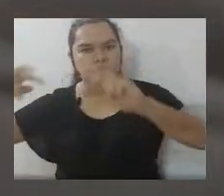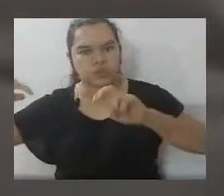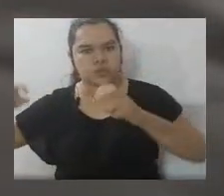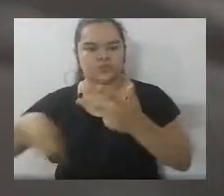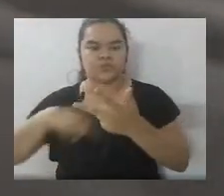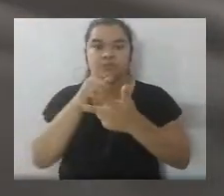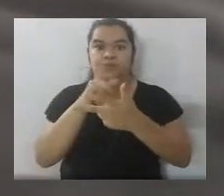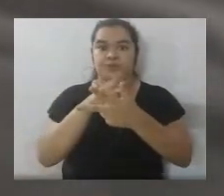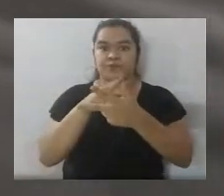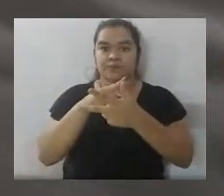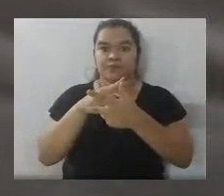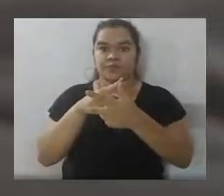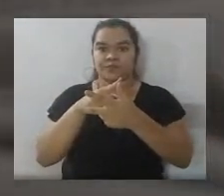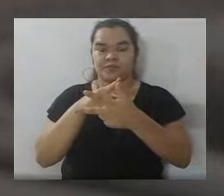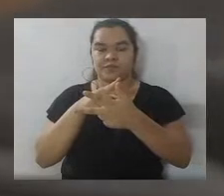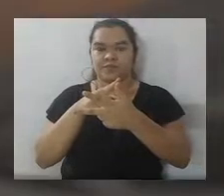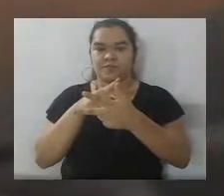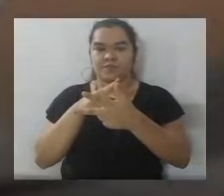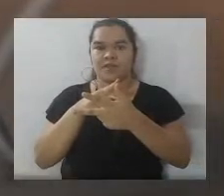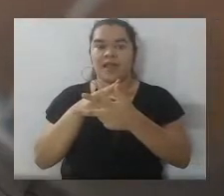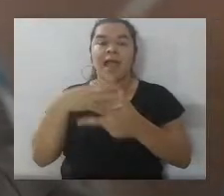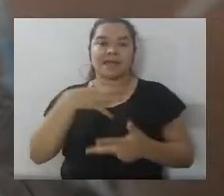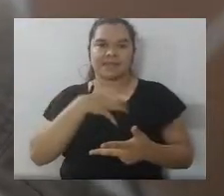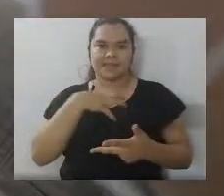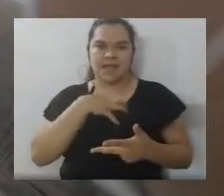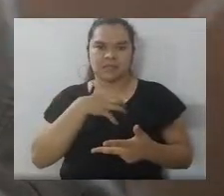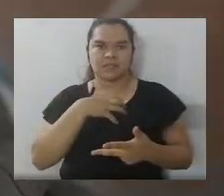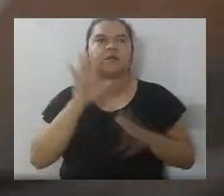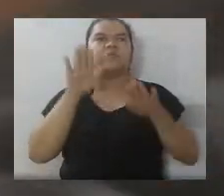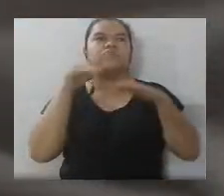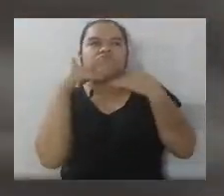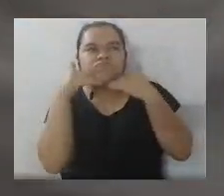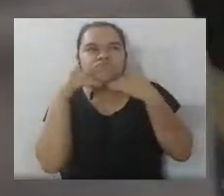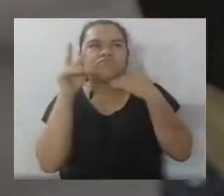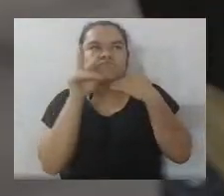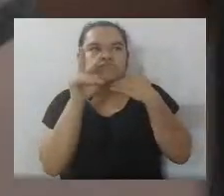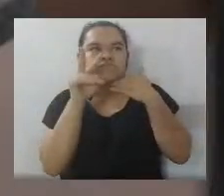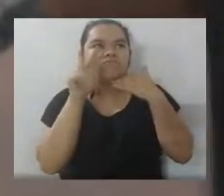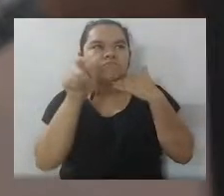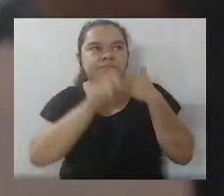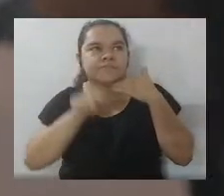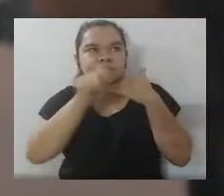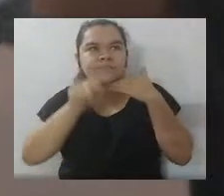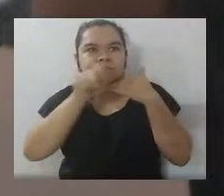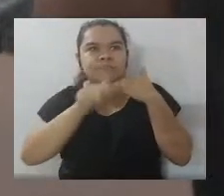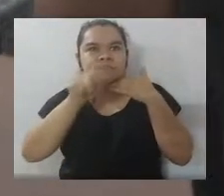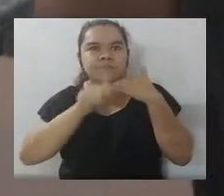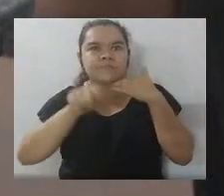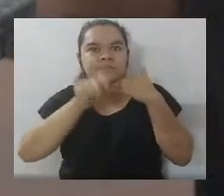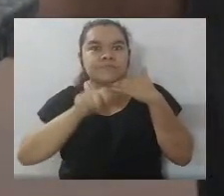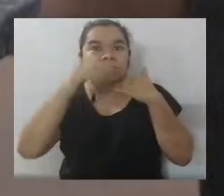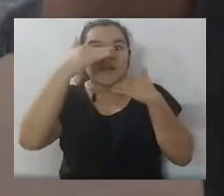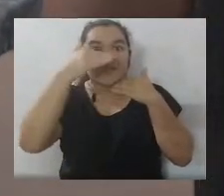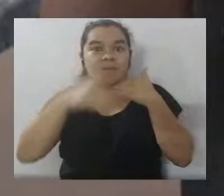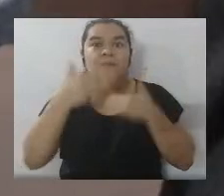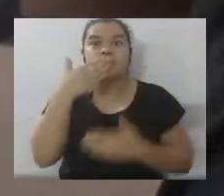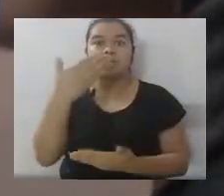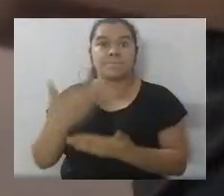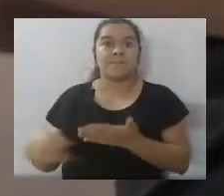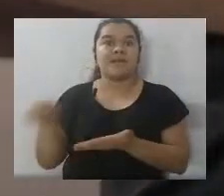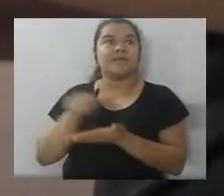en la parte de las clases teóricas tienen que ser volcadas al papel